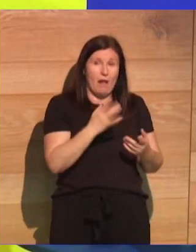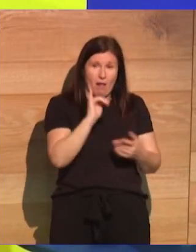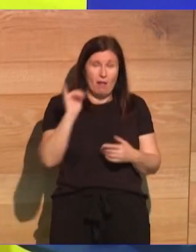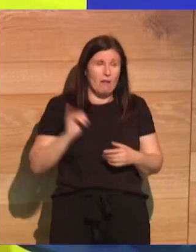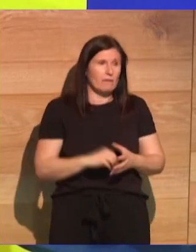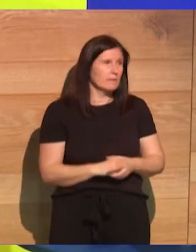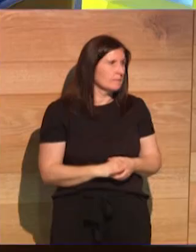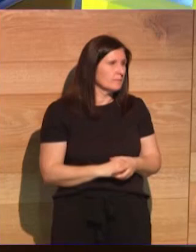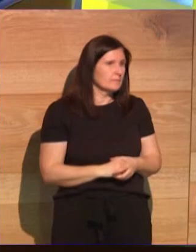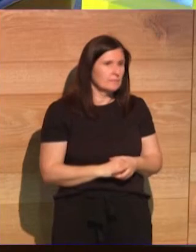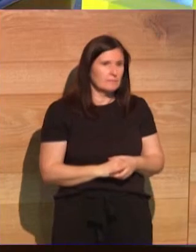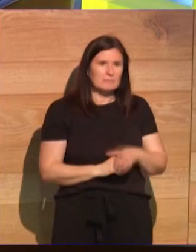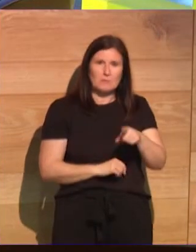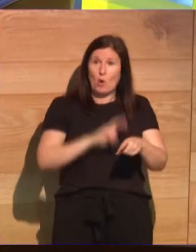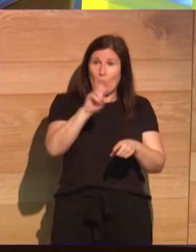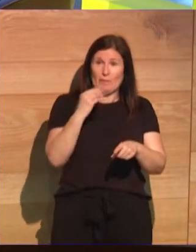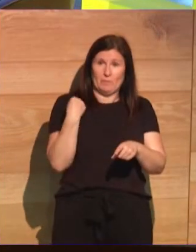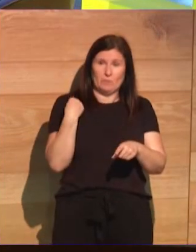también.